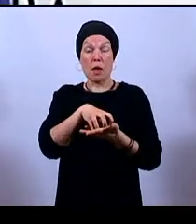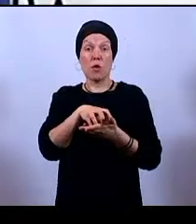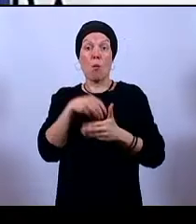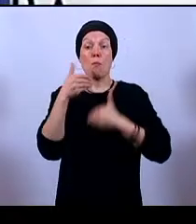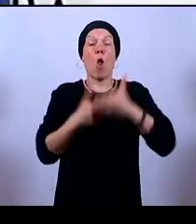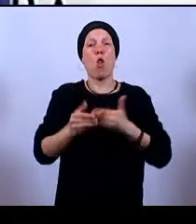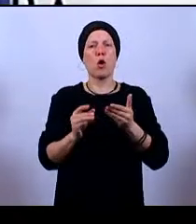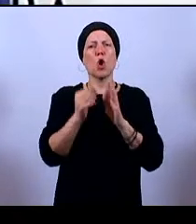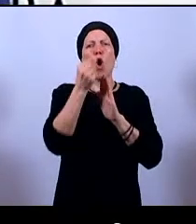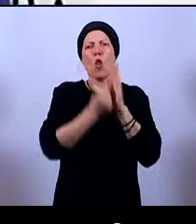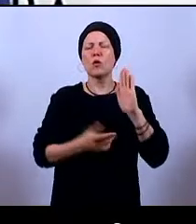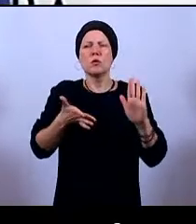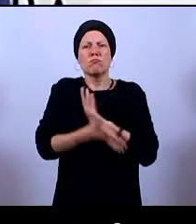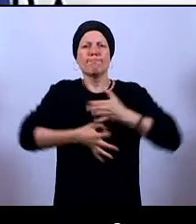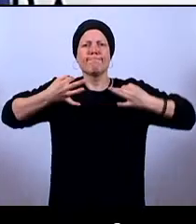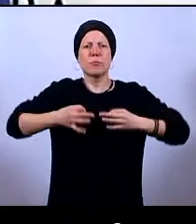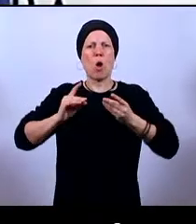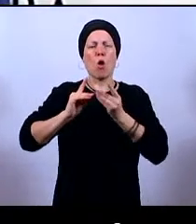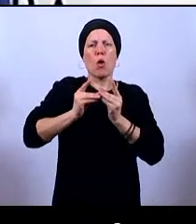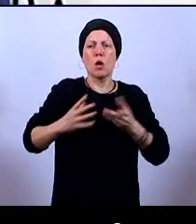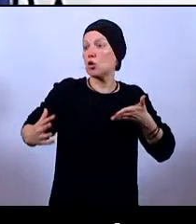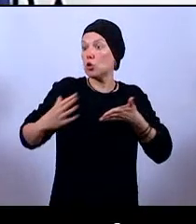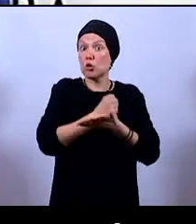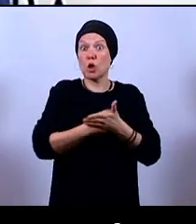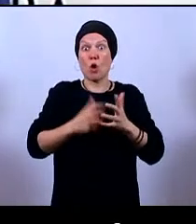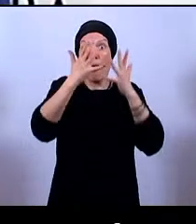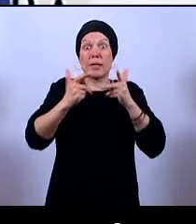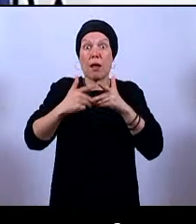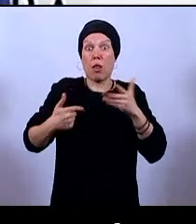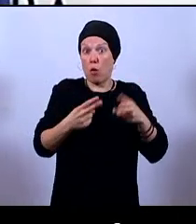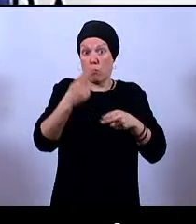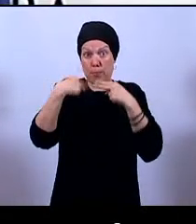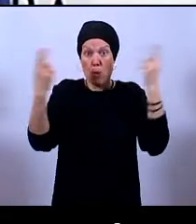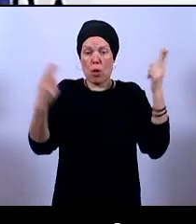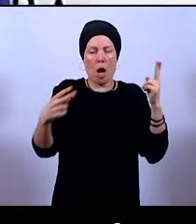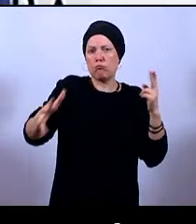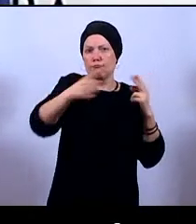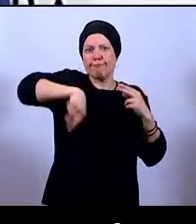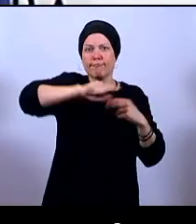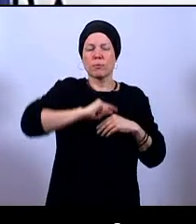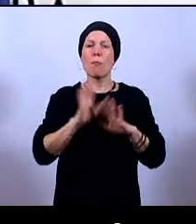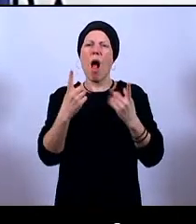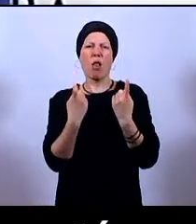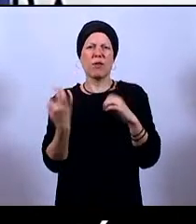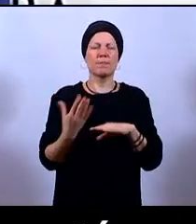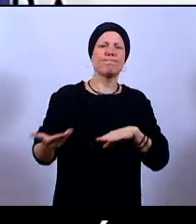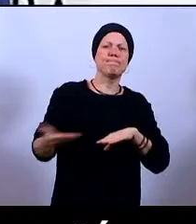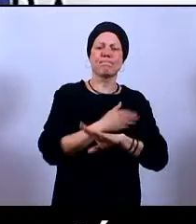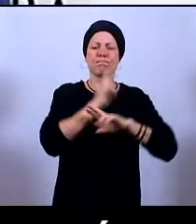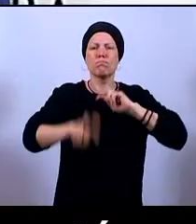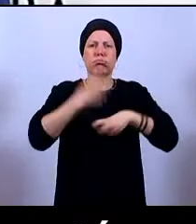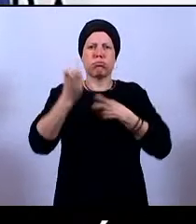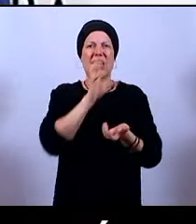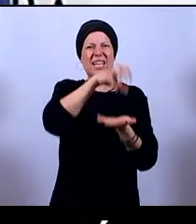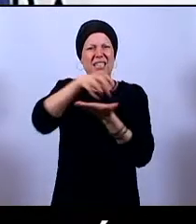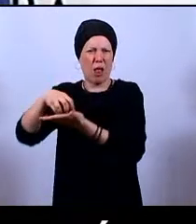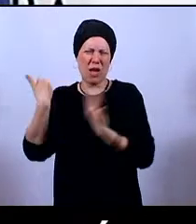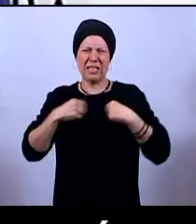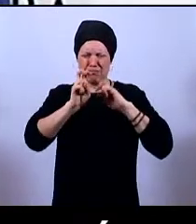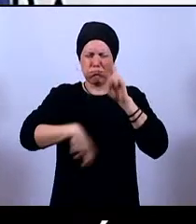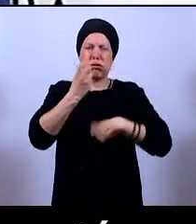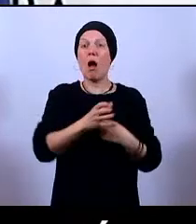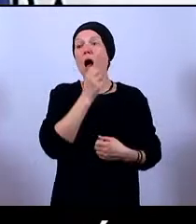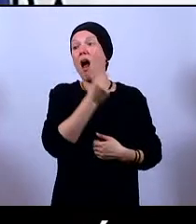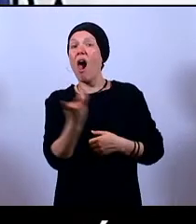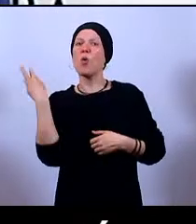datos garantizan el funcionamiento digital de toda la Administración, pero es necesario actualizar las instalaciones ya existentes, algunas